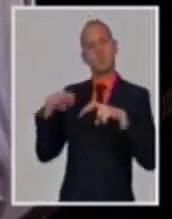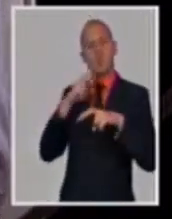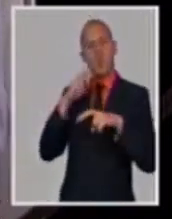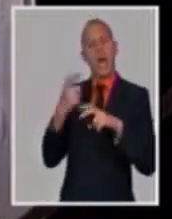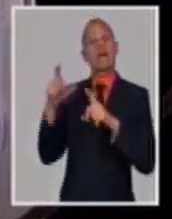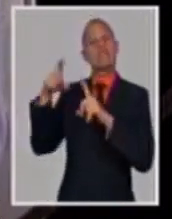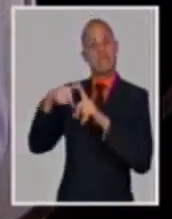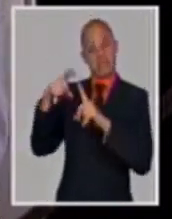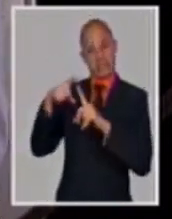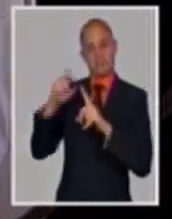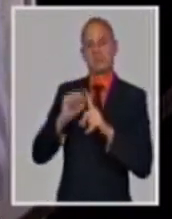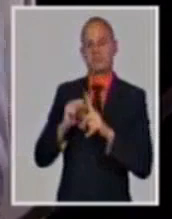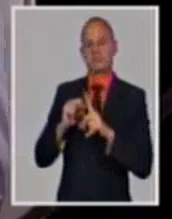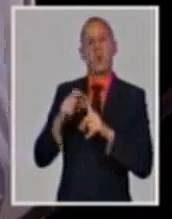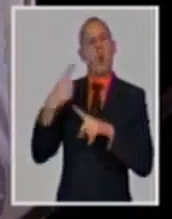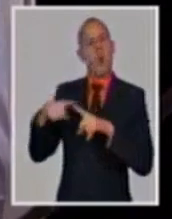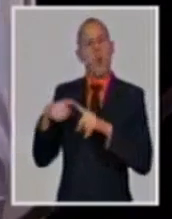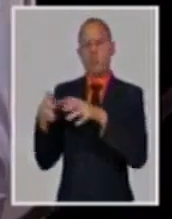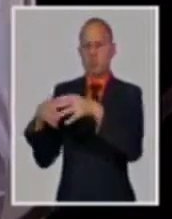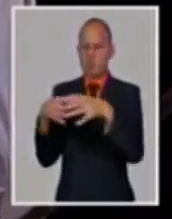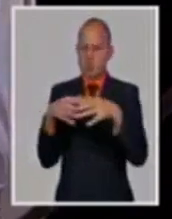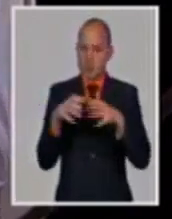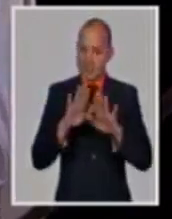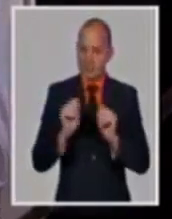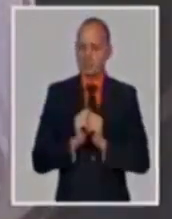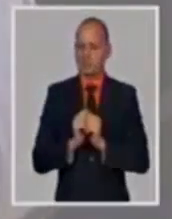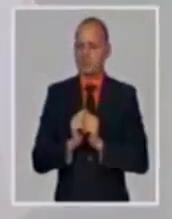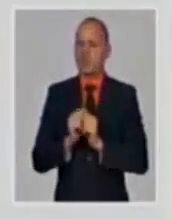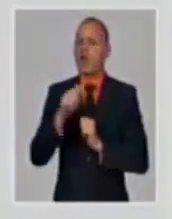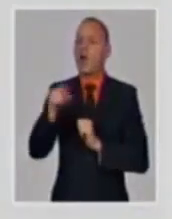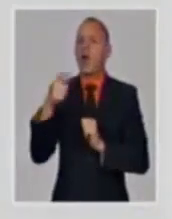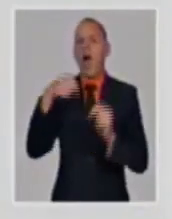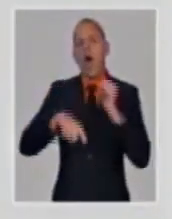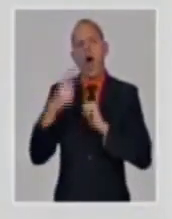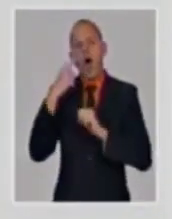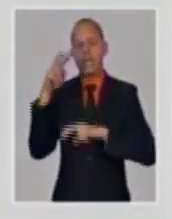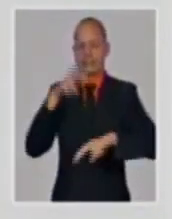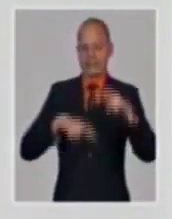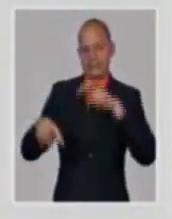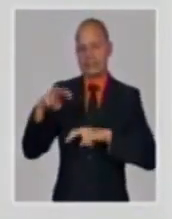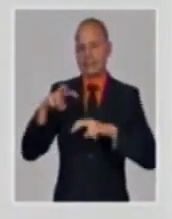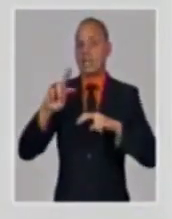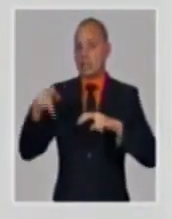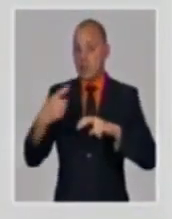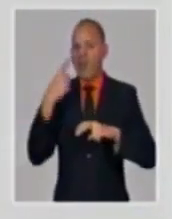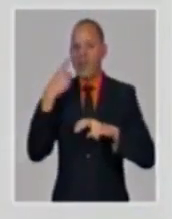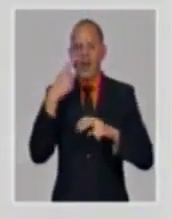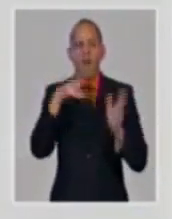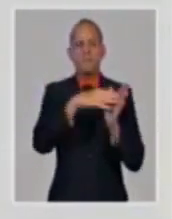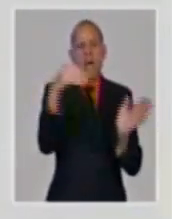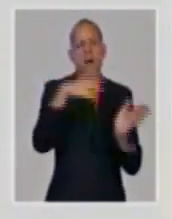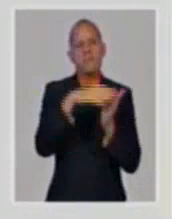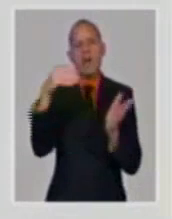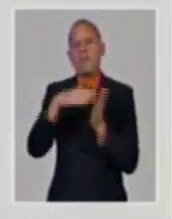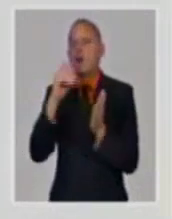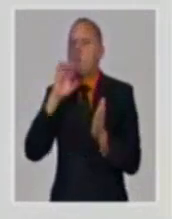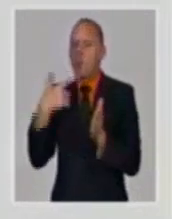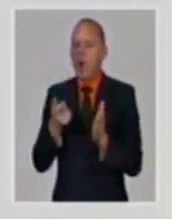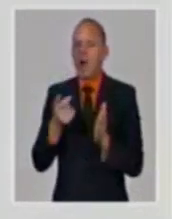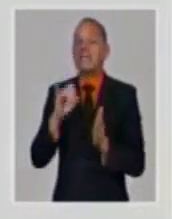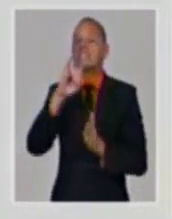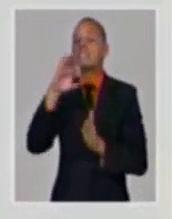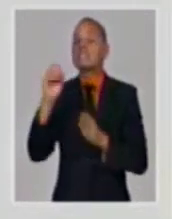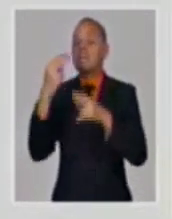presente, se han aprobado hasta este momento 60 cargos de operarios que abarcan a